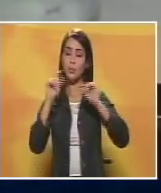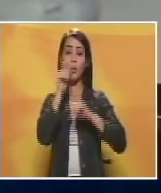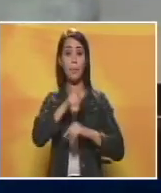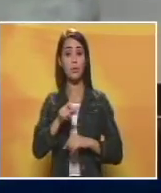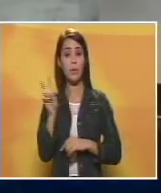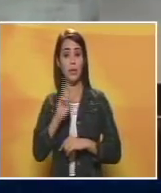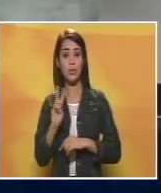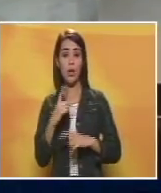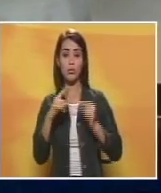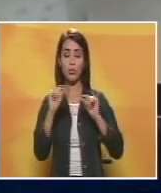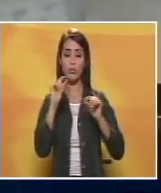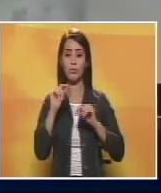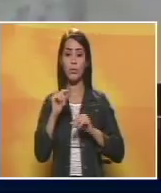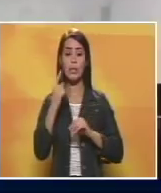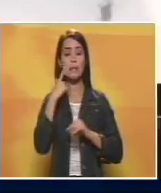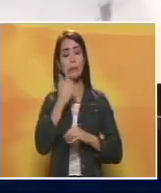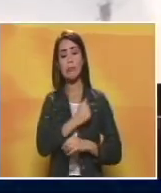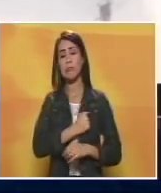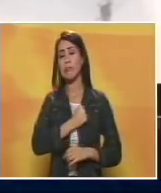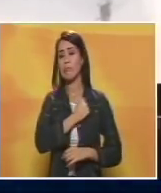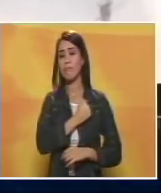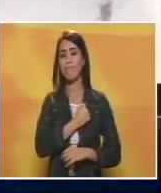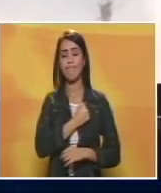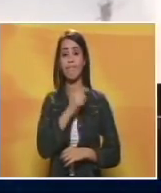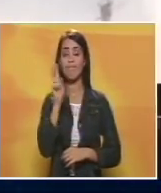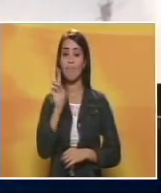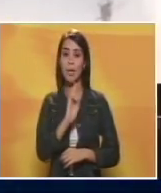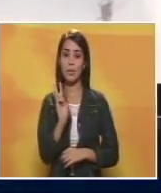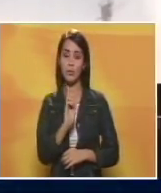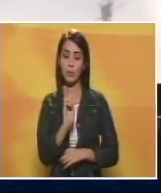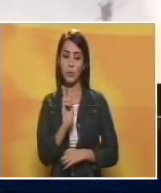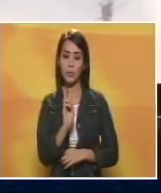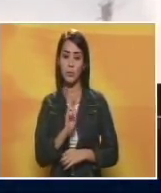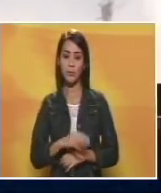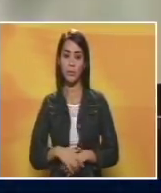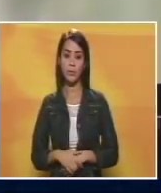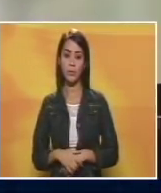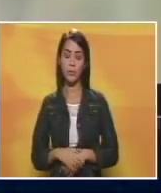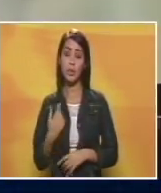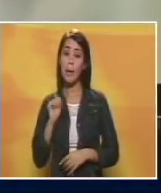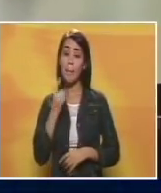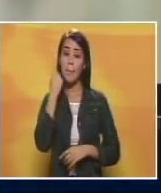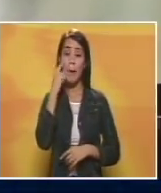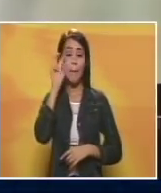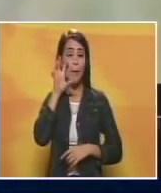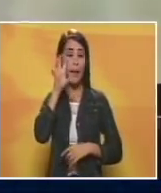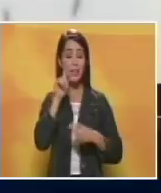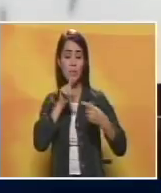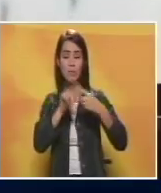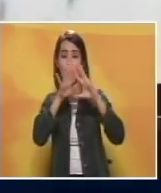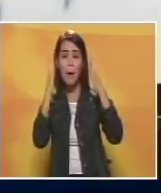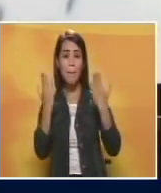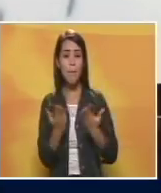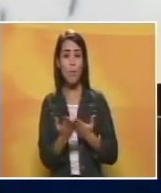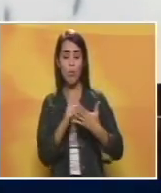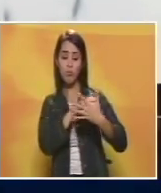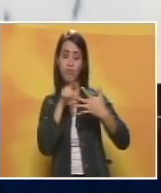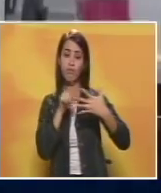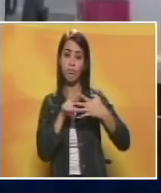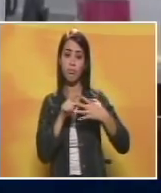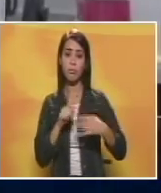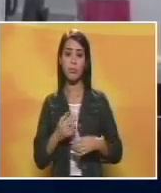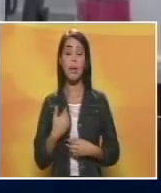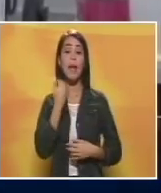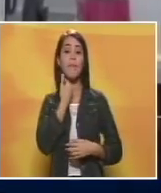venezolanos. Alonso lamentó que después Venezuela se destacara por ser el primer país en el mundo que pudo erradicar el